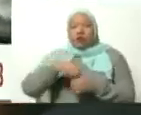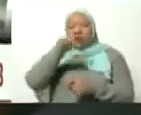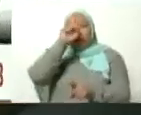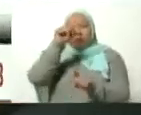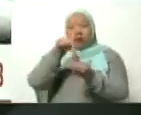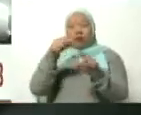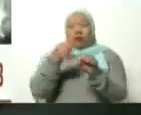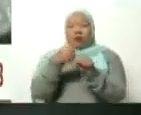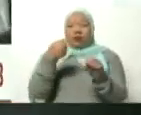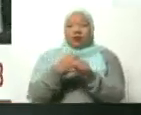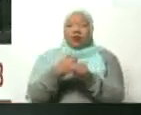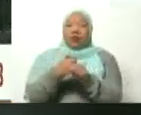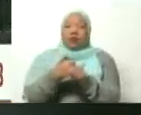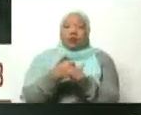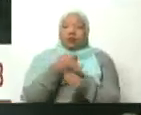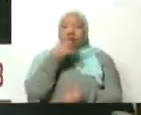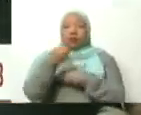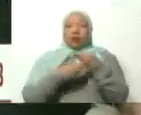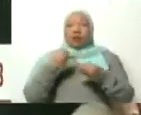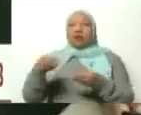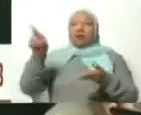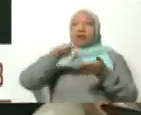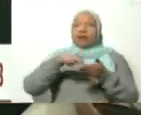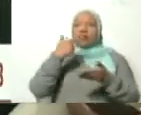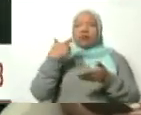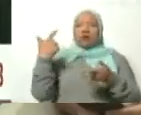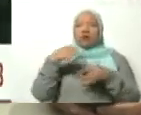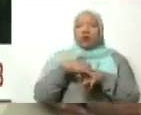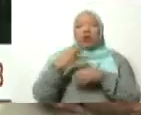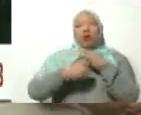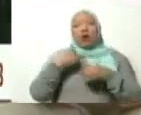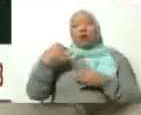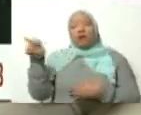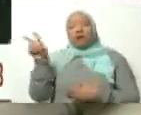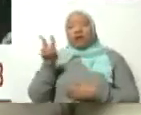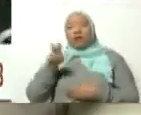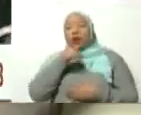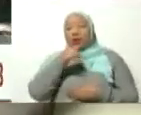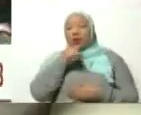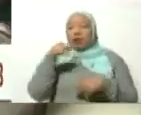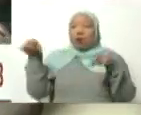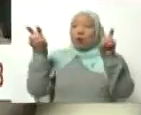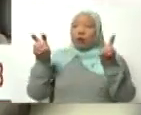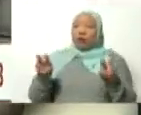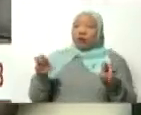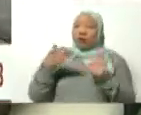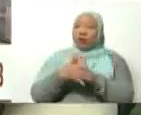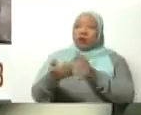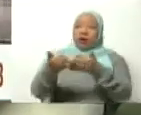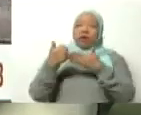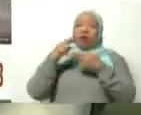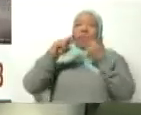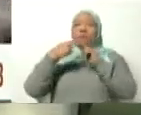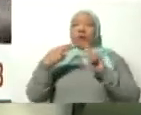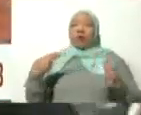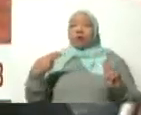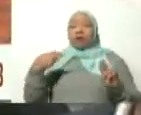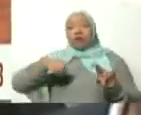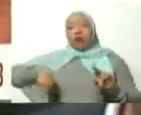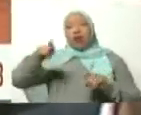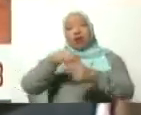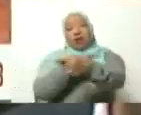la geopolítica, repito, la impronta que está dejando Venezuela nuevamente a favor de la paz de este